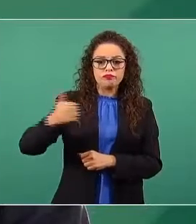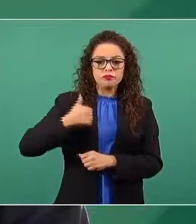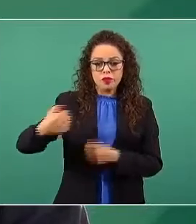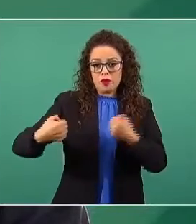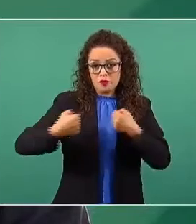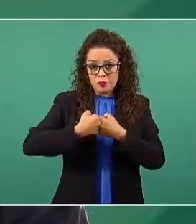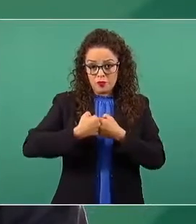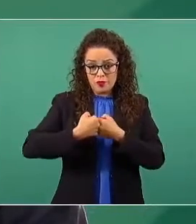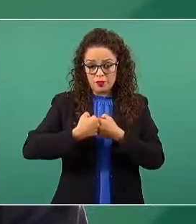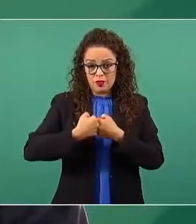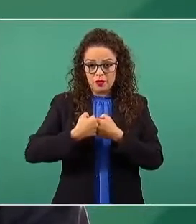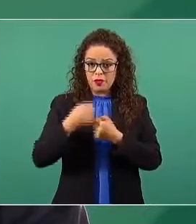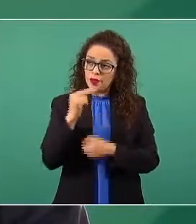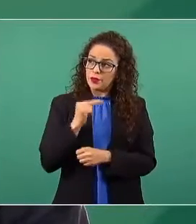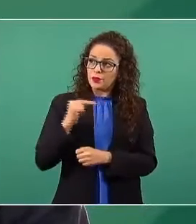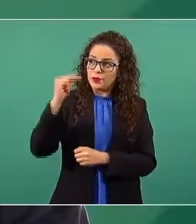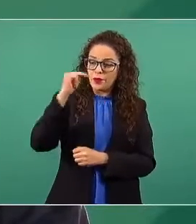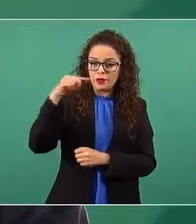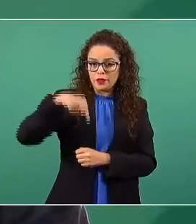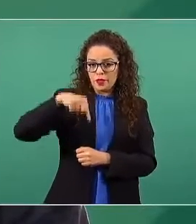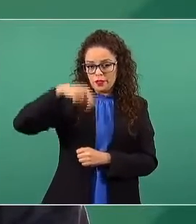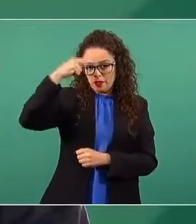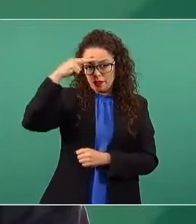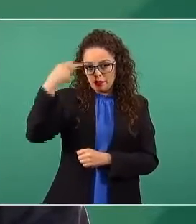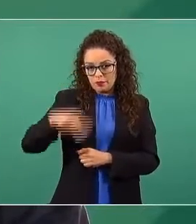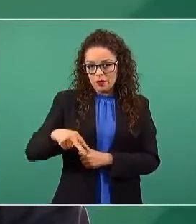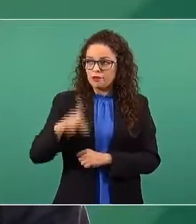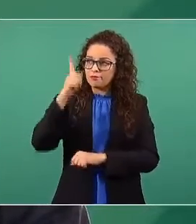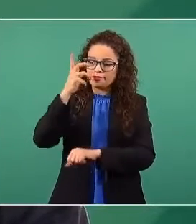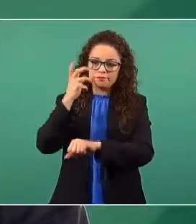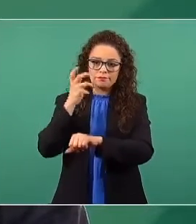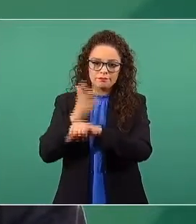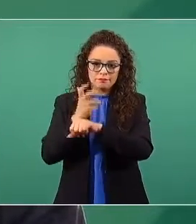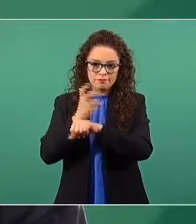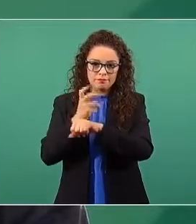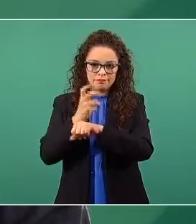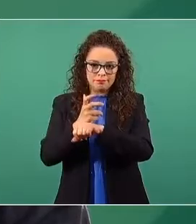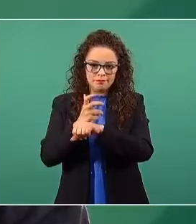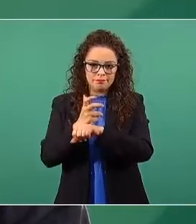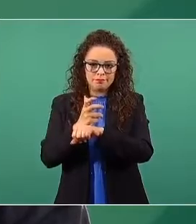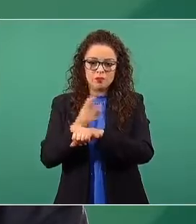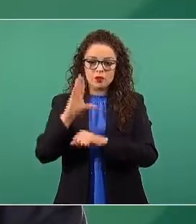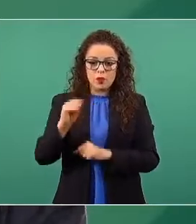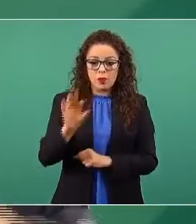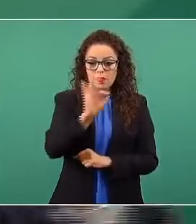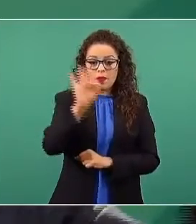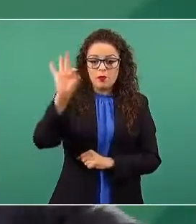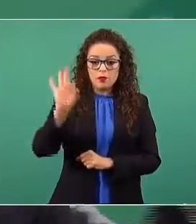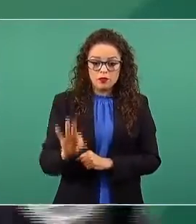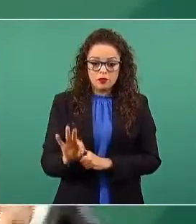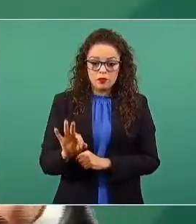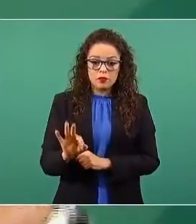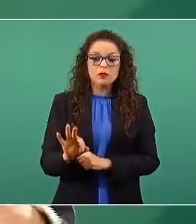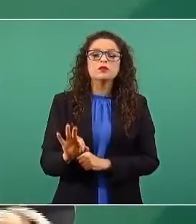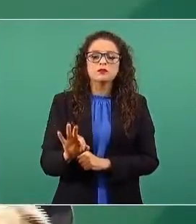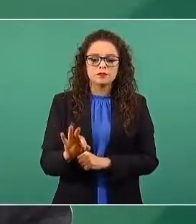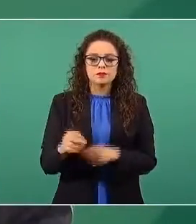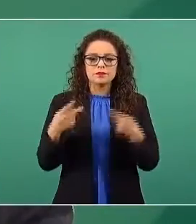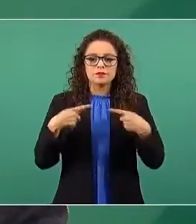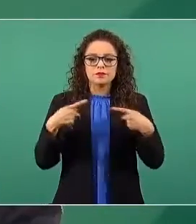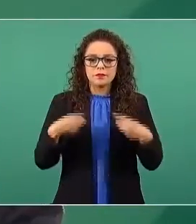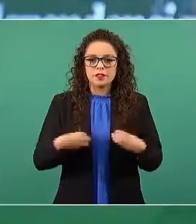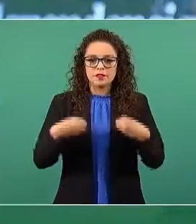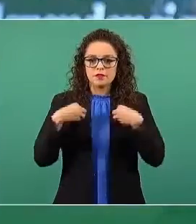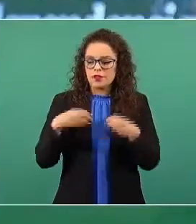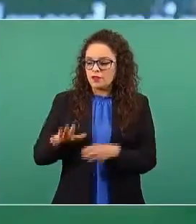frontera norte de México con el lado sur de Estados Unidos, 90% de ellos son de la población residente